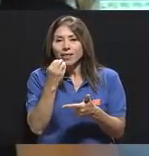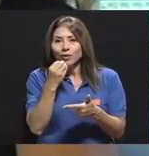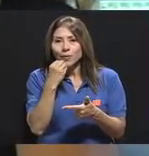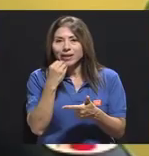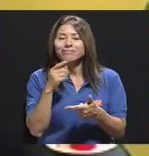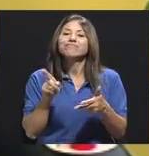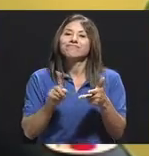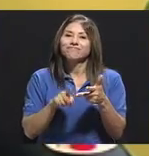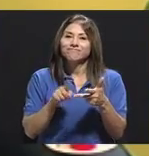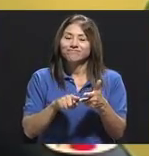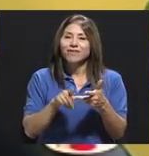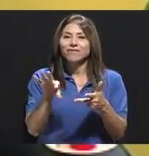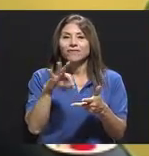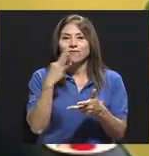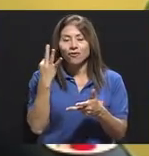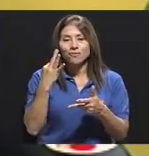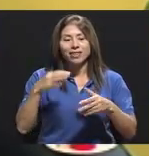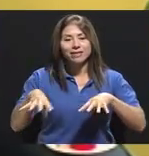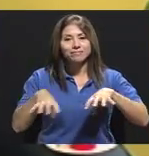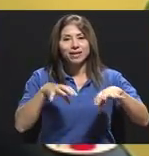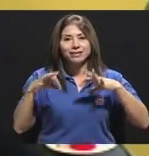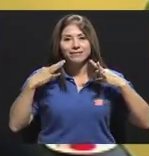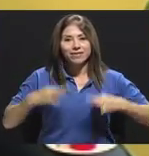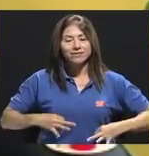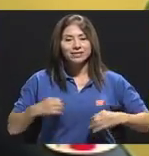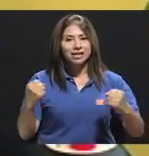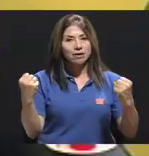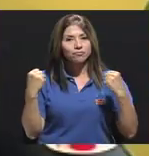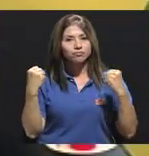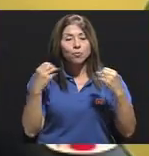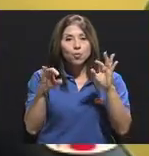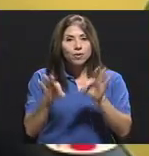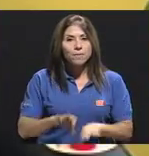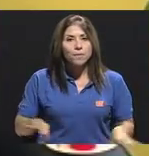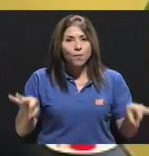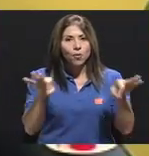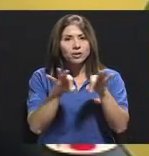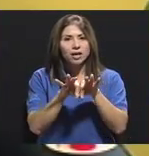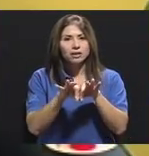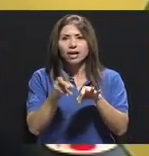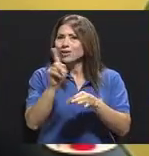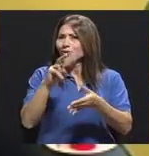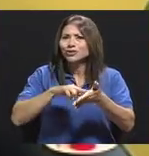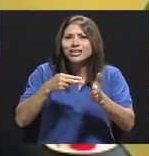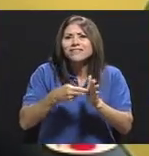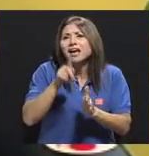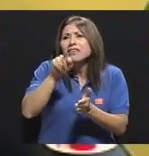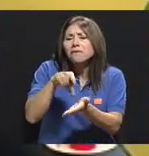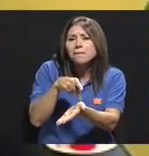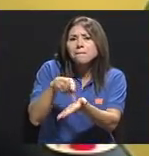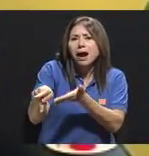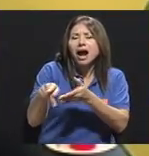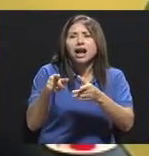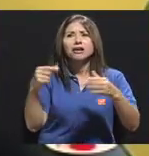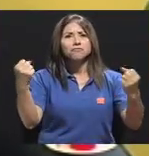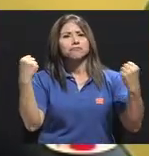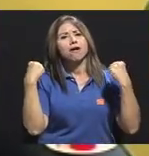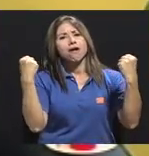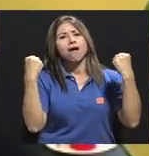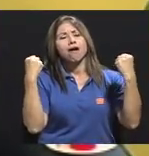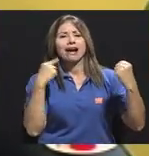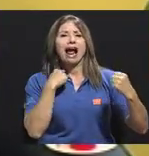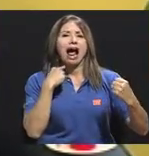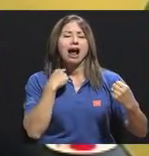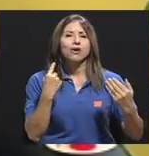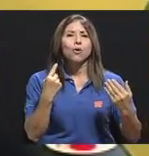50% muy importante y hacer actividad física no solo implica tal vez pagar un gimnasio caro comprarse cosas caras para hacer